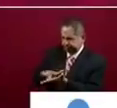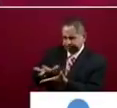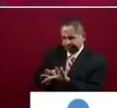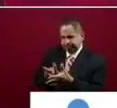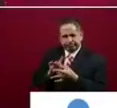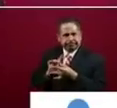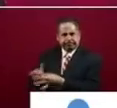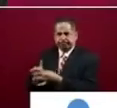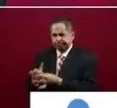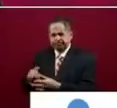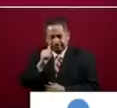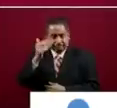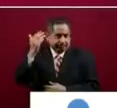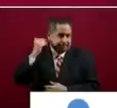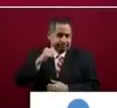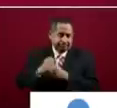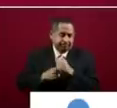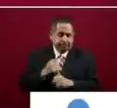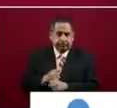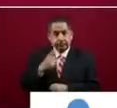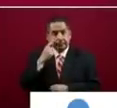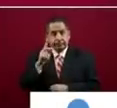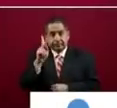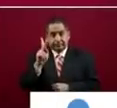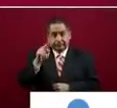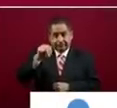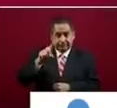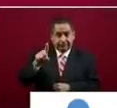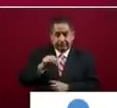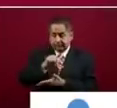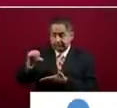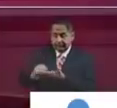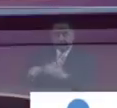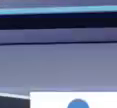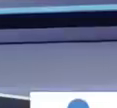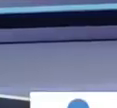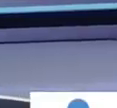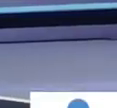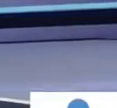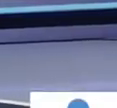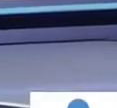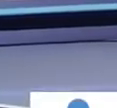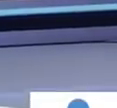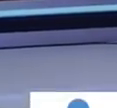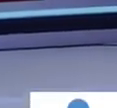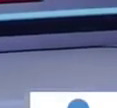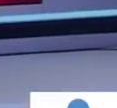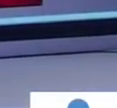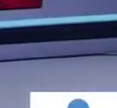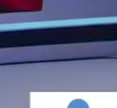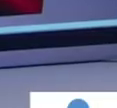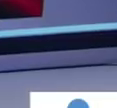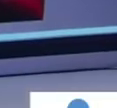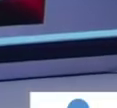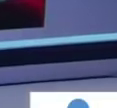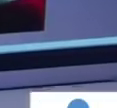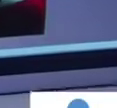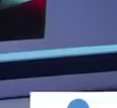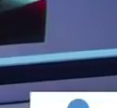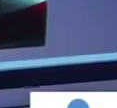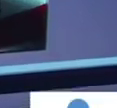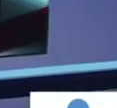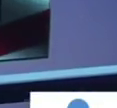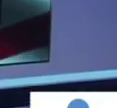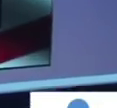Unidos evaluarán cada 45 días los resultados de las conversaciones y podrían extenderse hasta los